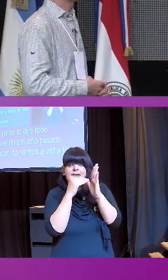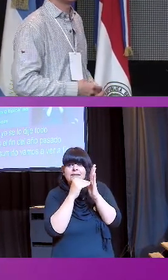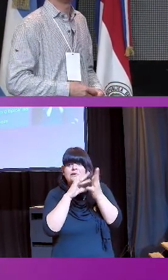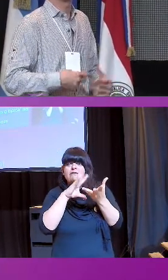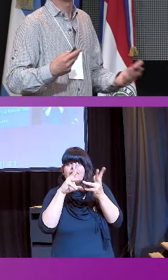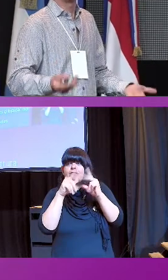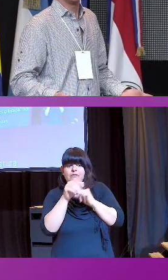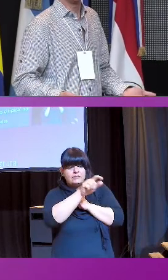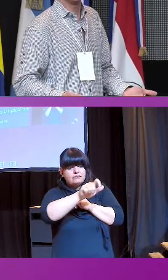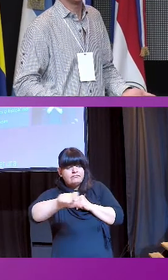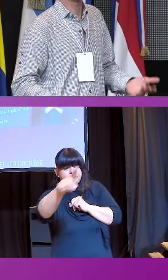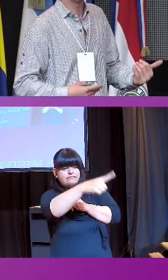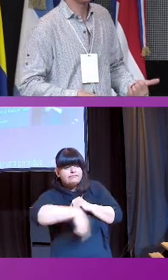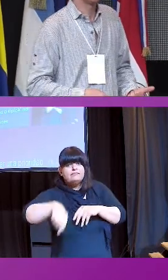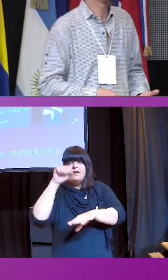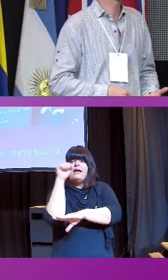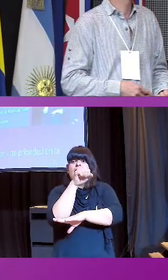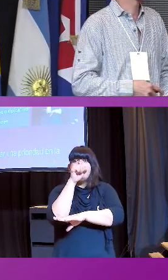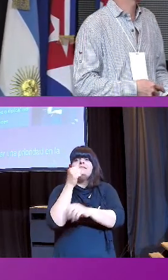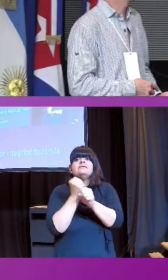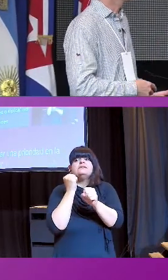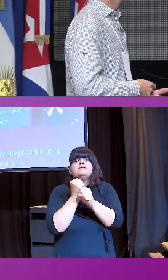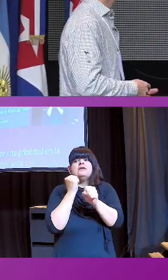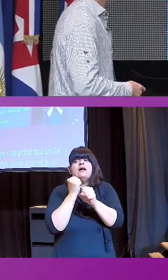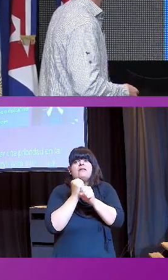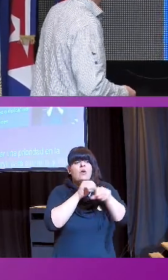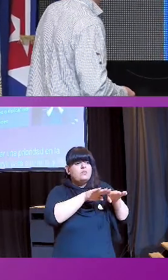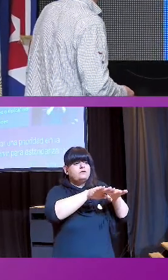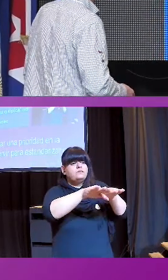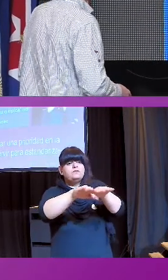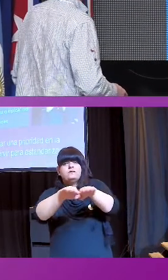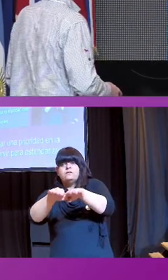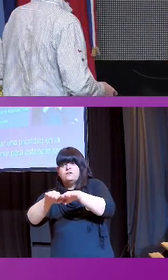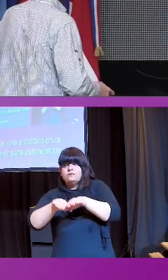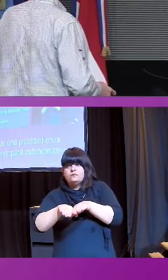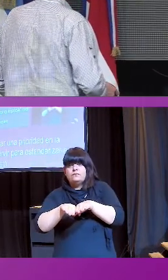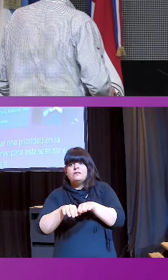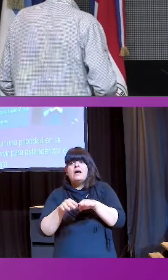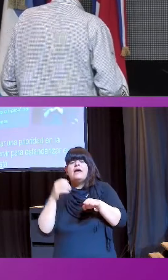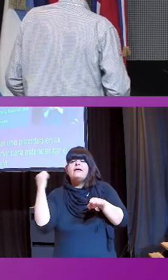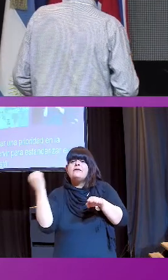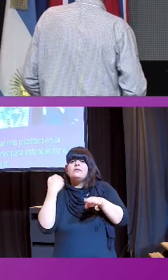abordar una prioridad en la investigación, pero además va a servir para estandarizar el diagnóstico en lugares donde no está.